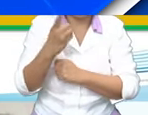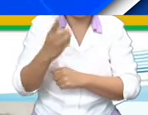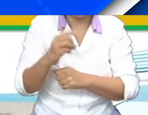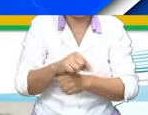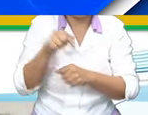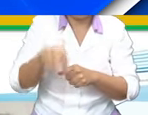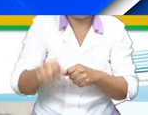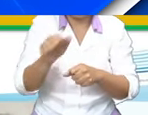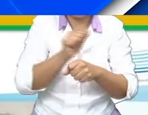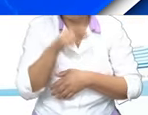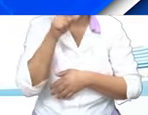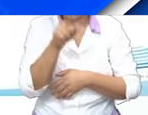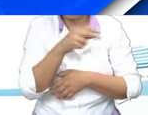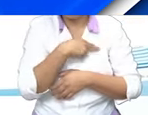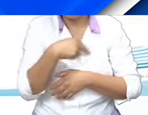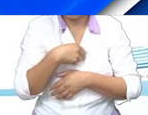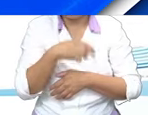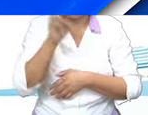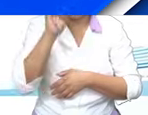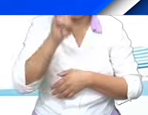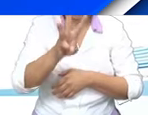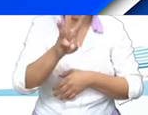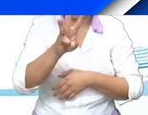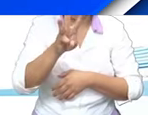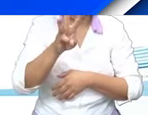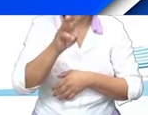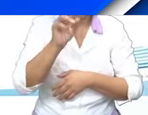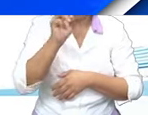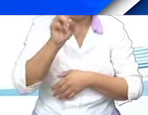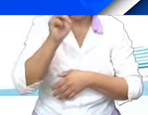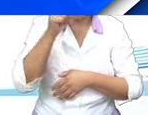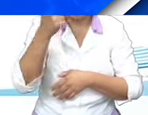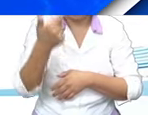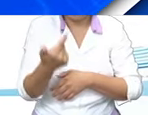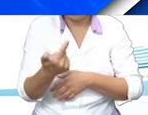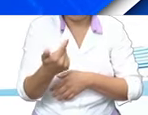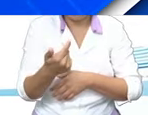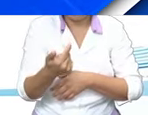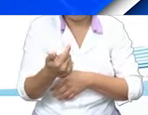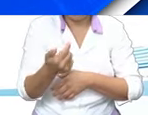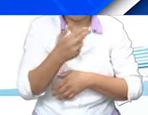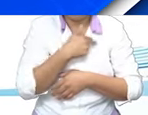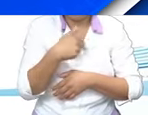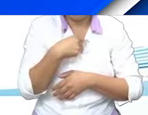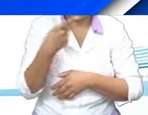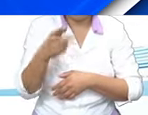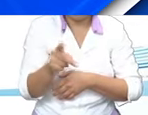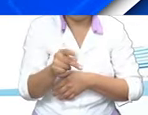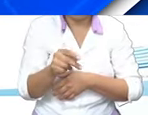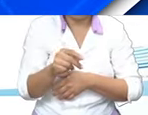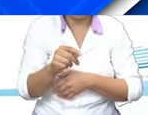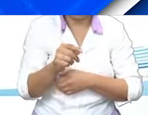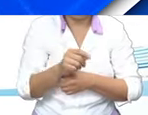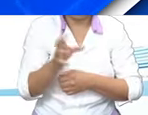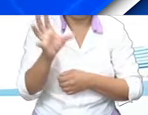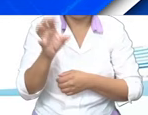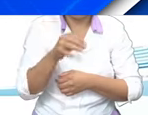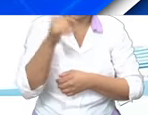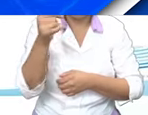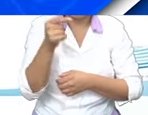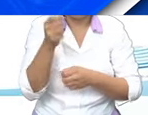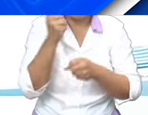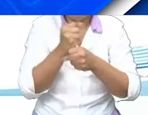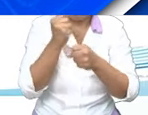cierre de junio del 2022 a cargo de la diputada Irma Dávila presidenta de la comisión de asuntos de la mujer